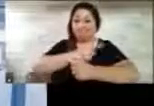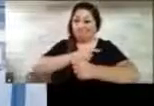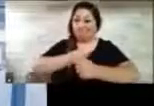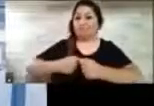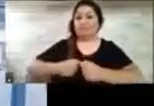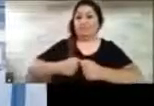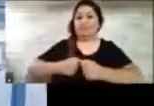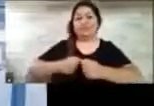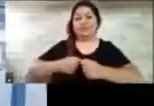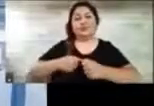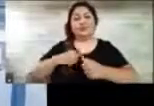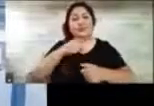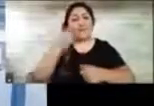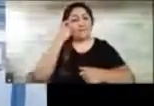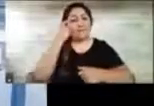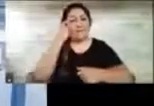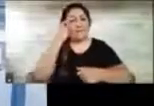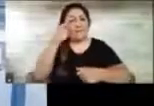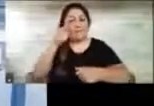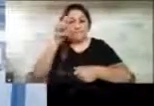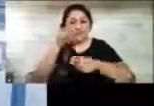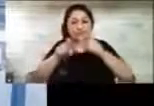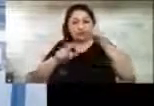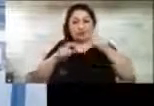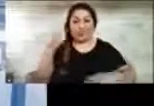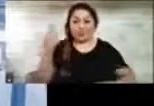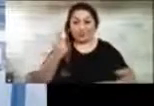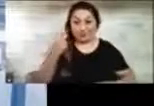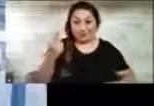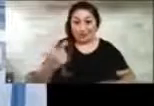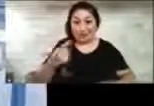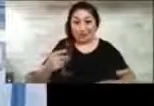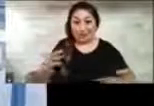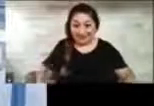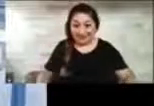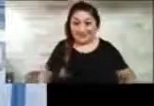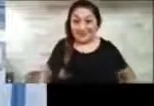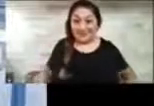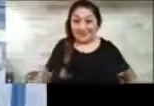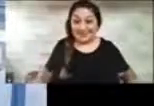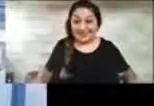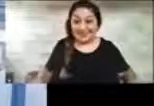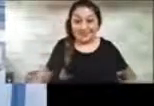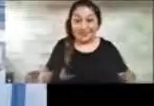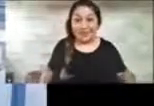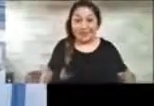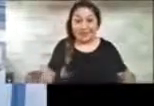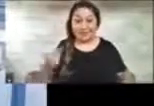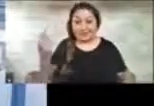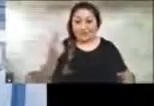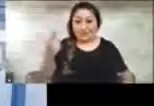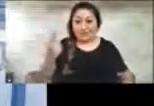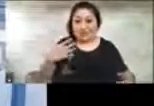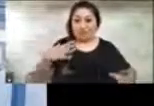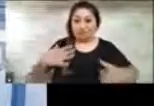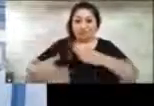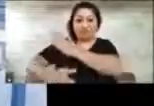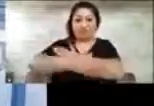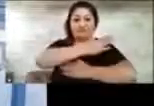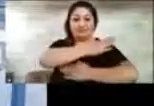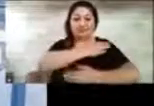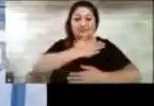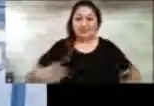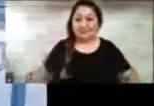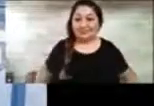que tiene que hacer una persona que muchas veces se encuentra sola en silla de ruedas y que solamente lo tiene que hacer con sus brazos. En ese sentido es